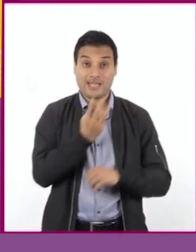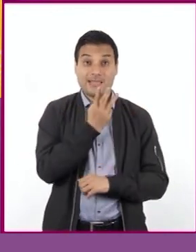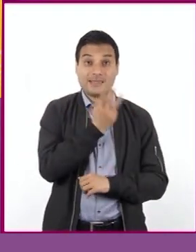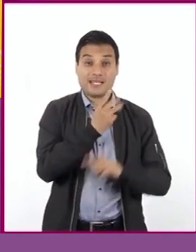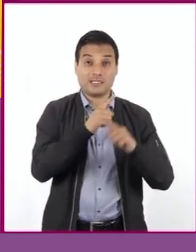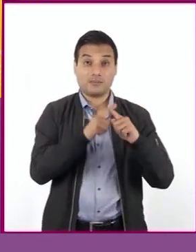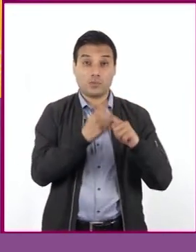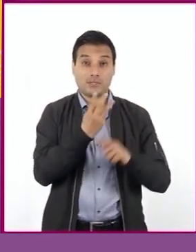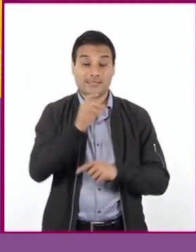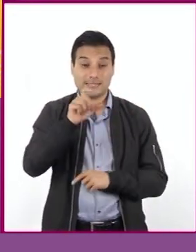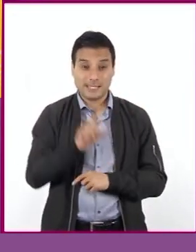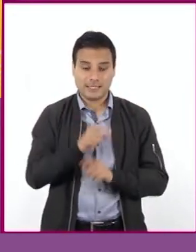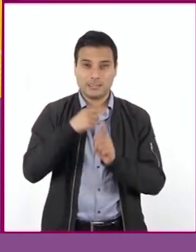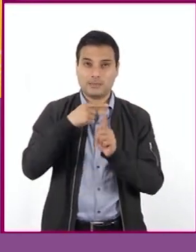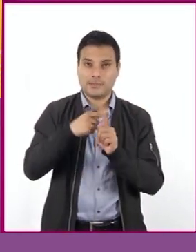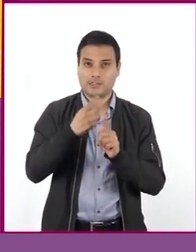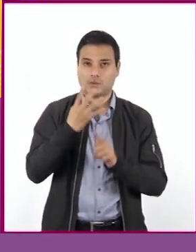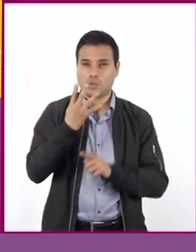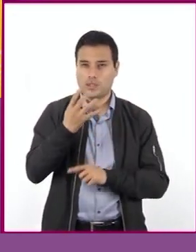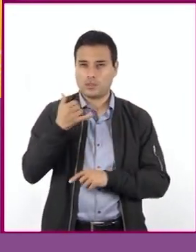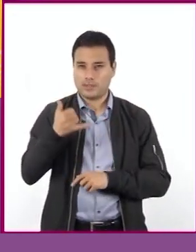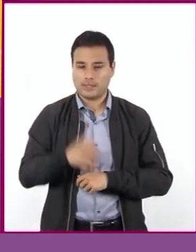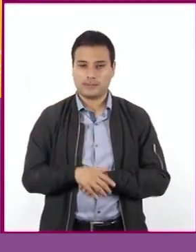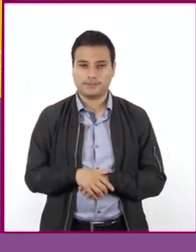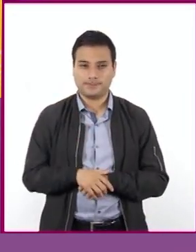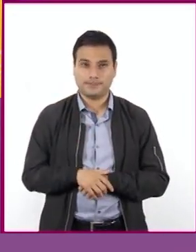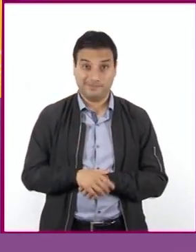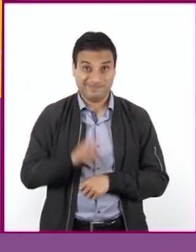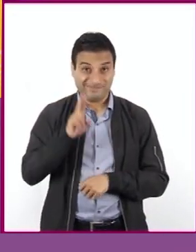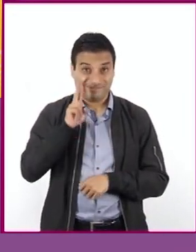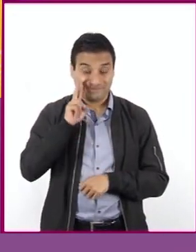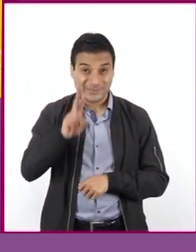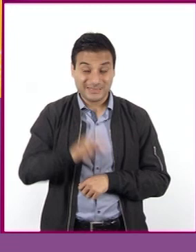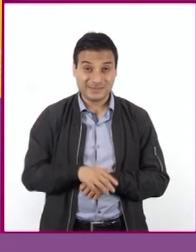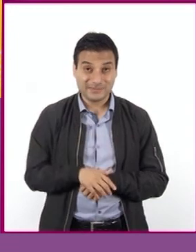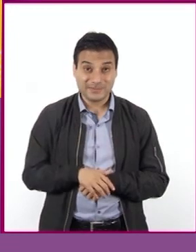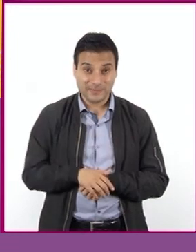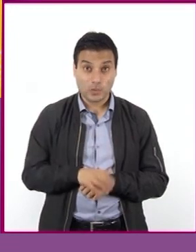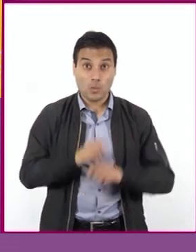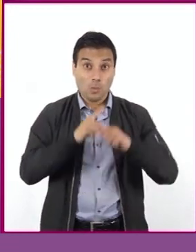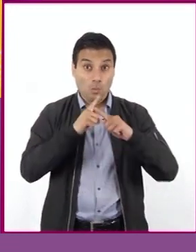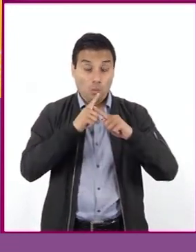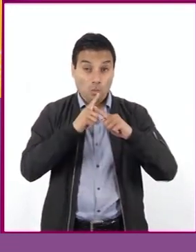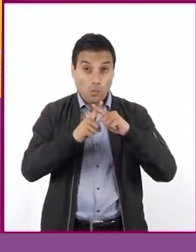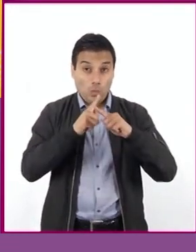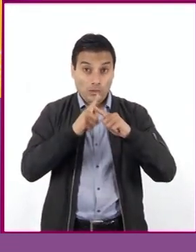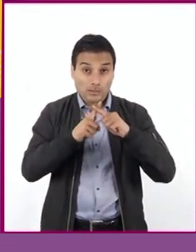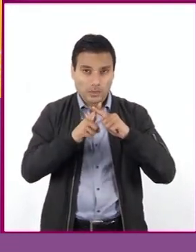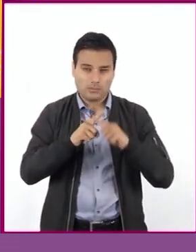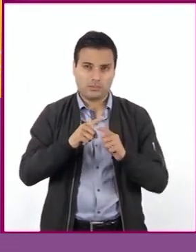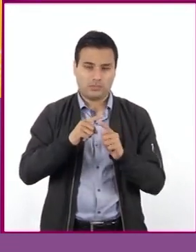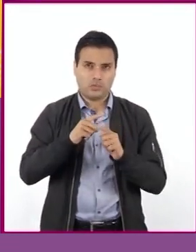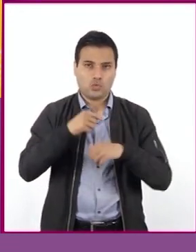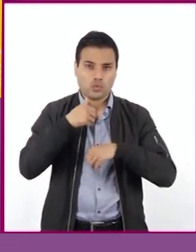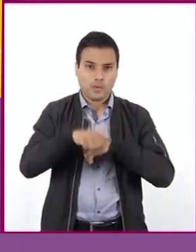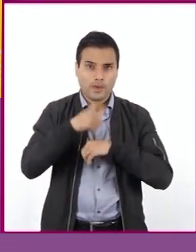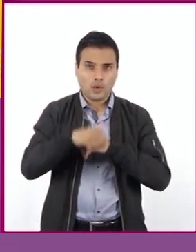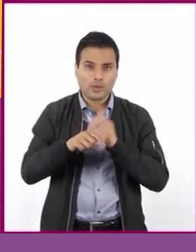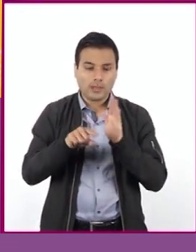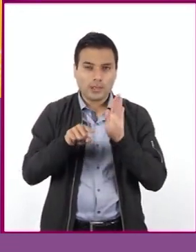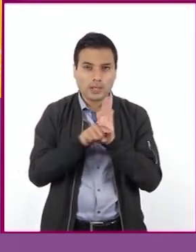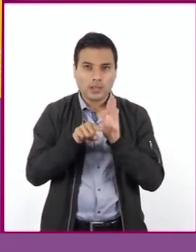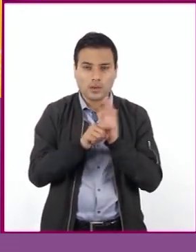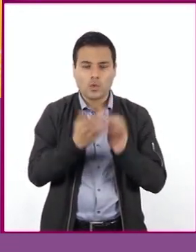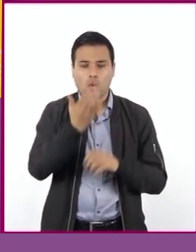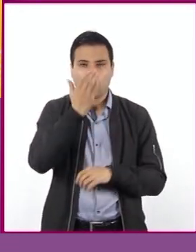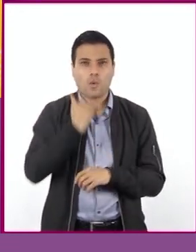ecuación. Si se dan cuenta, en este ejercicio no se requiere multiplicar por un coeficiente negativo, ya que tenemos